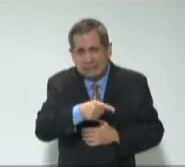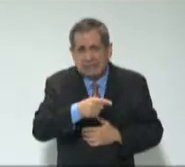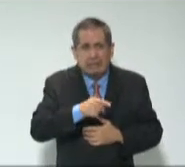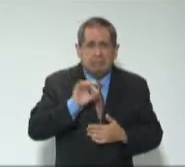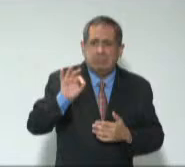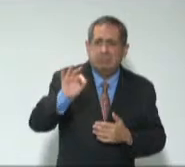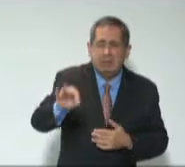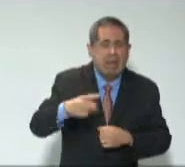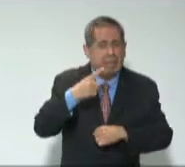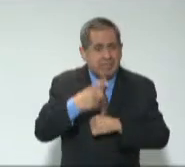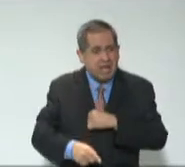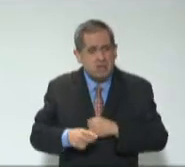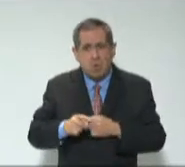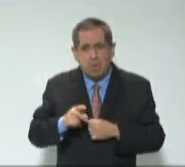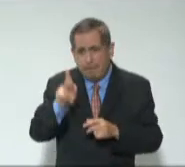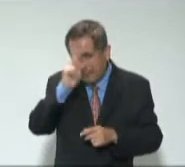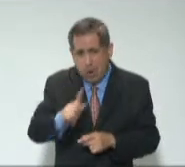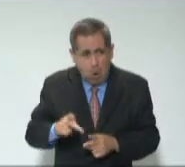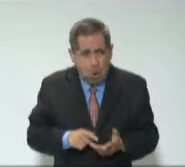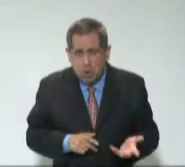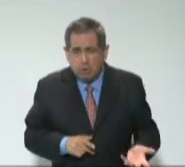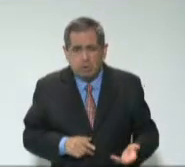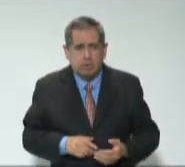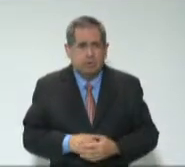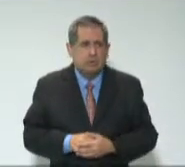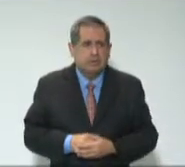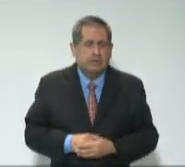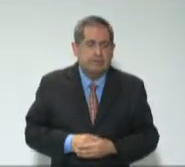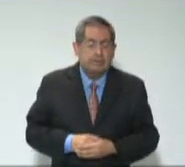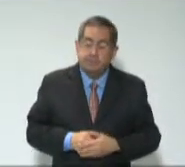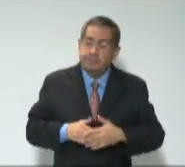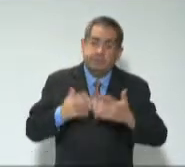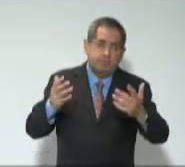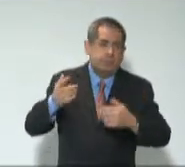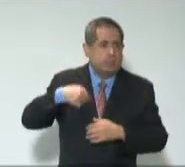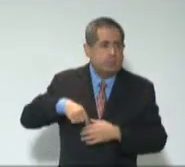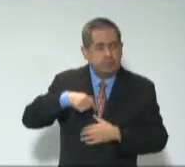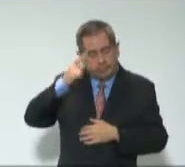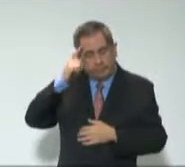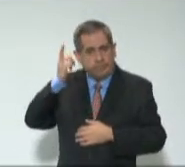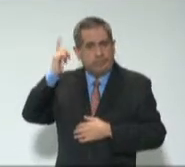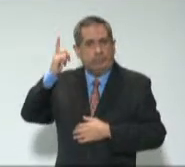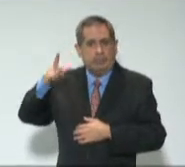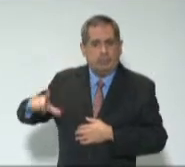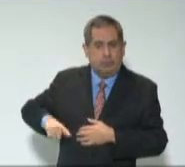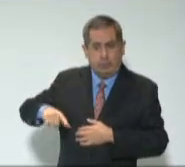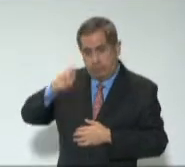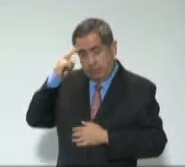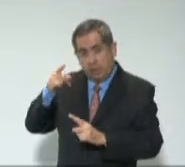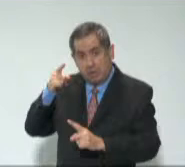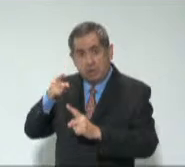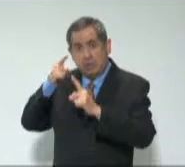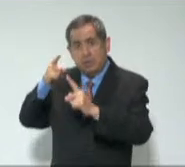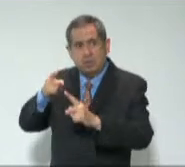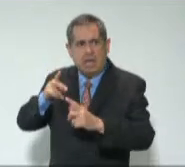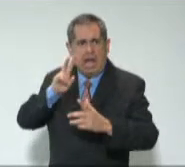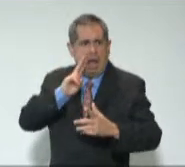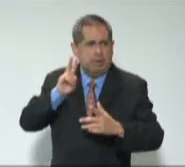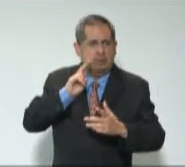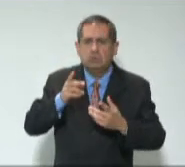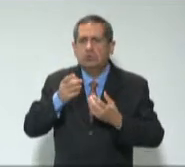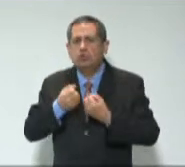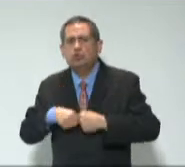la sociedad teníamos la aspiración insisto desde el gobierno de México de que encontraríamos una